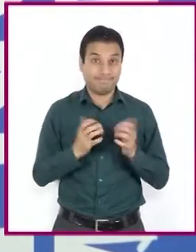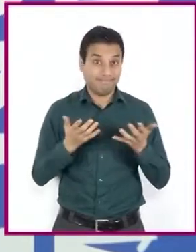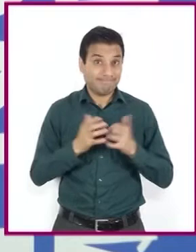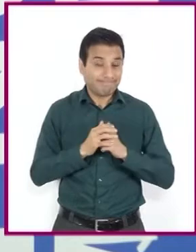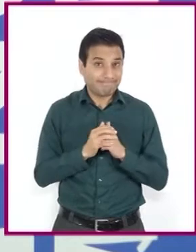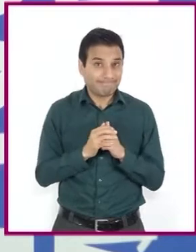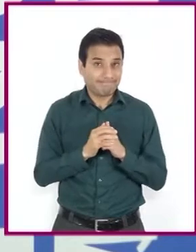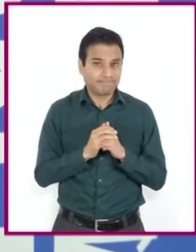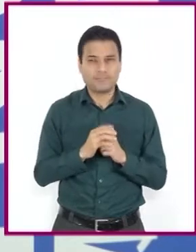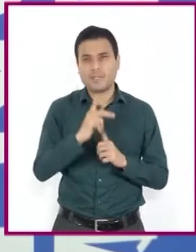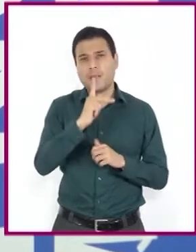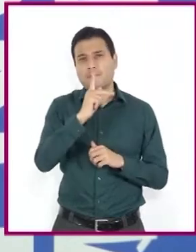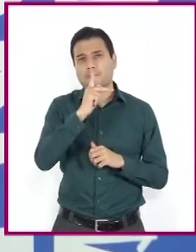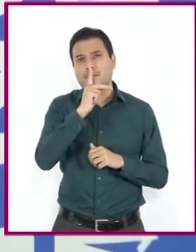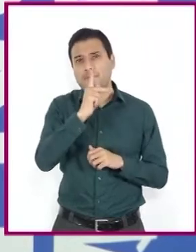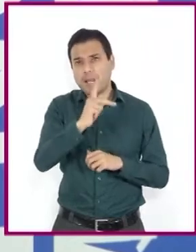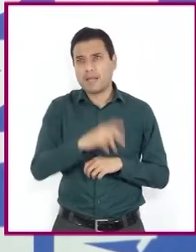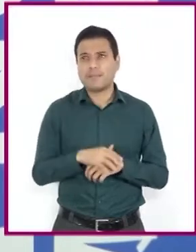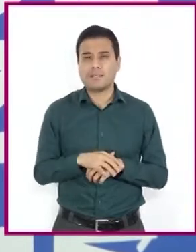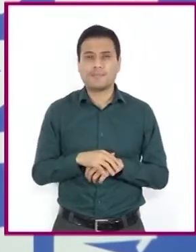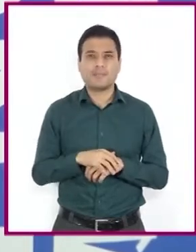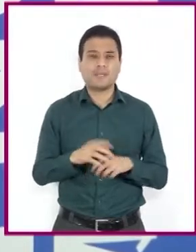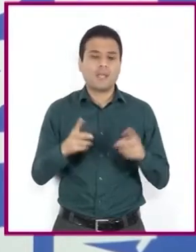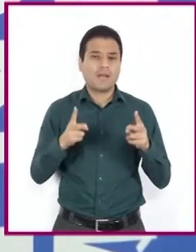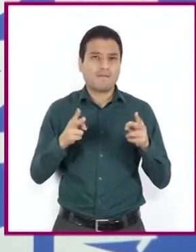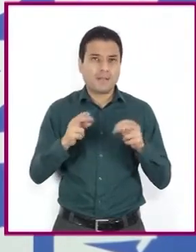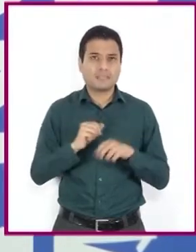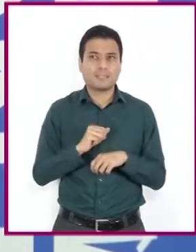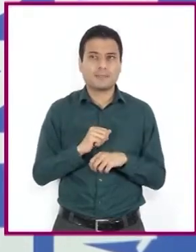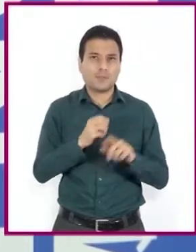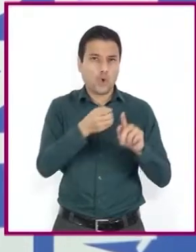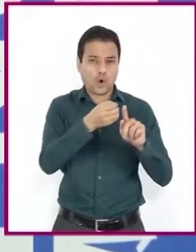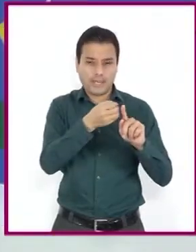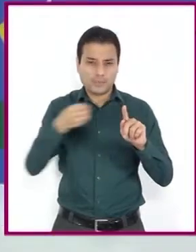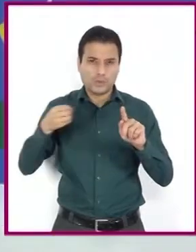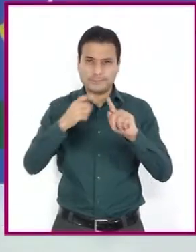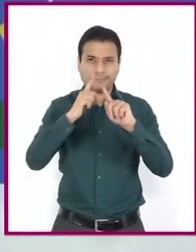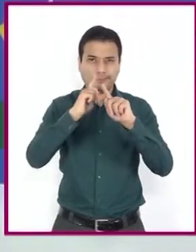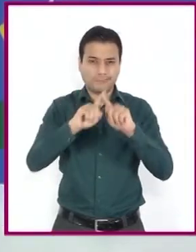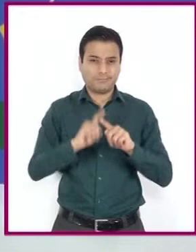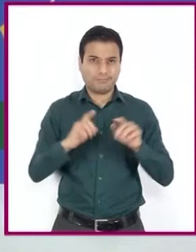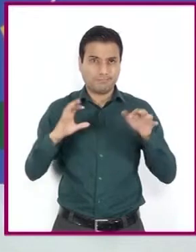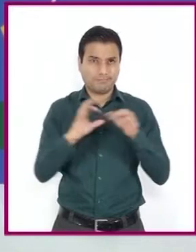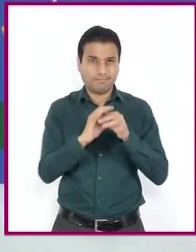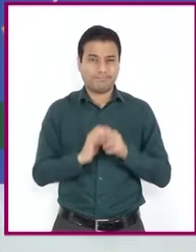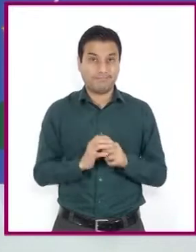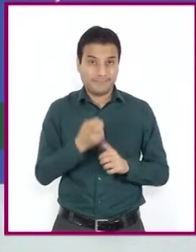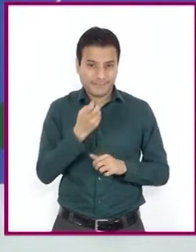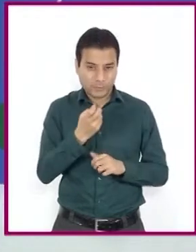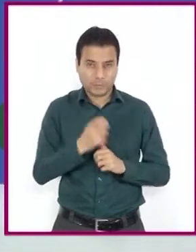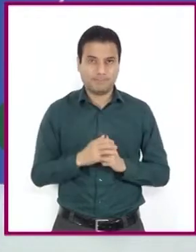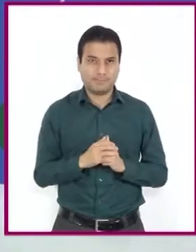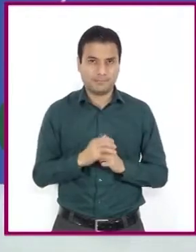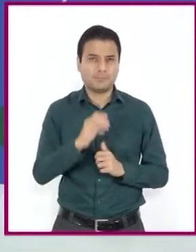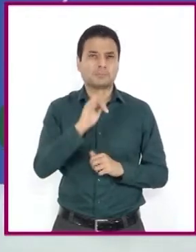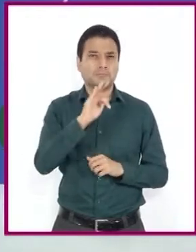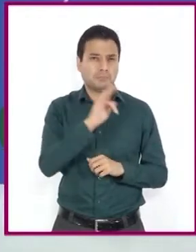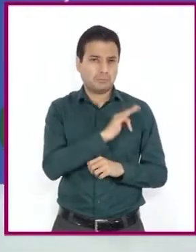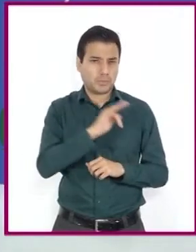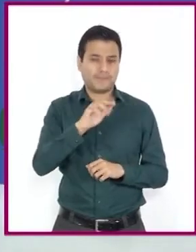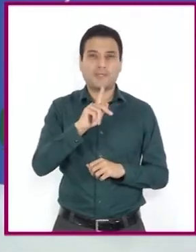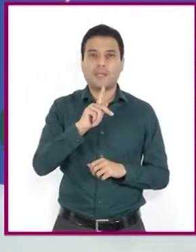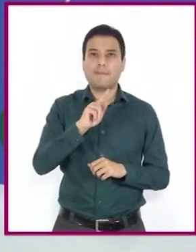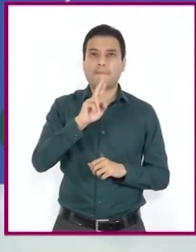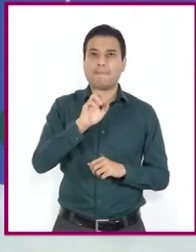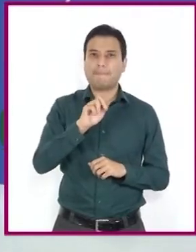ser palabras, frases u oraciones. Esos nexos pueden ser